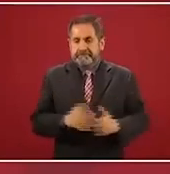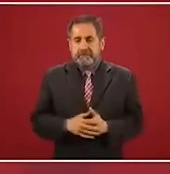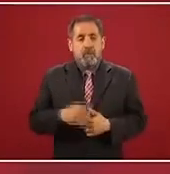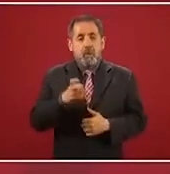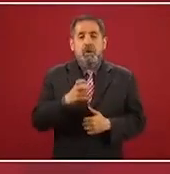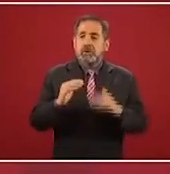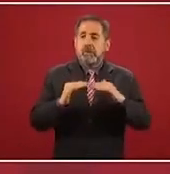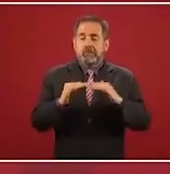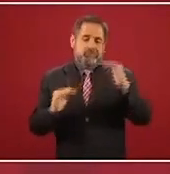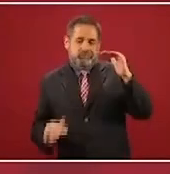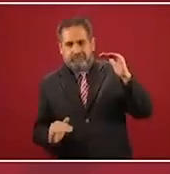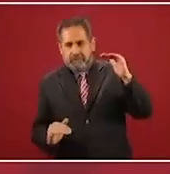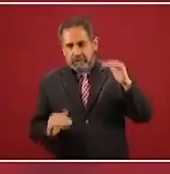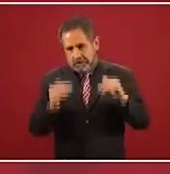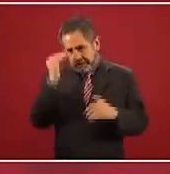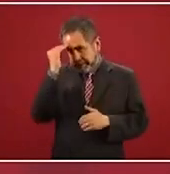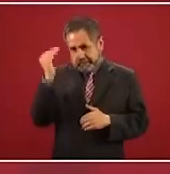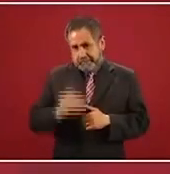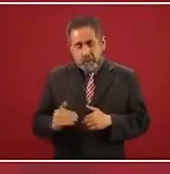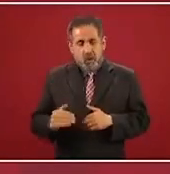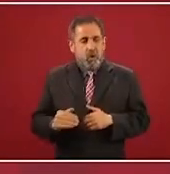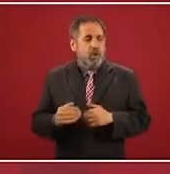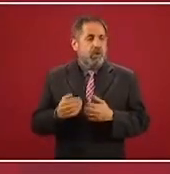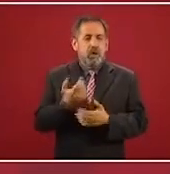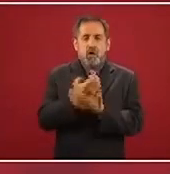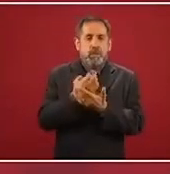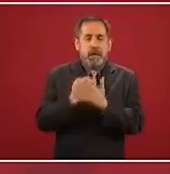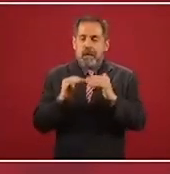desigualdad económica y social que hay en nuestro país,